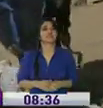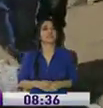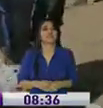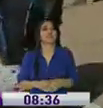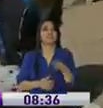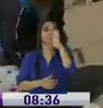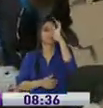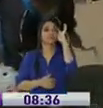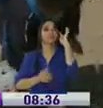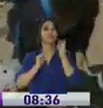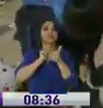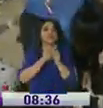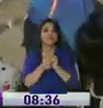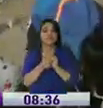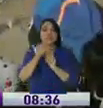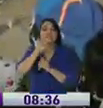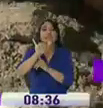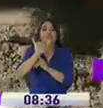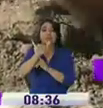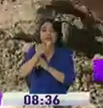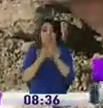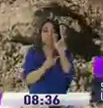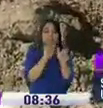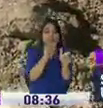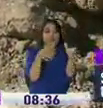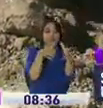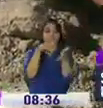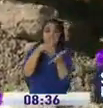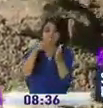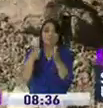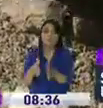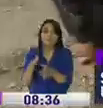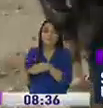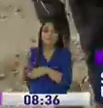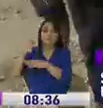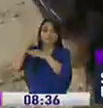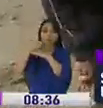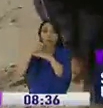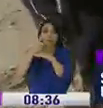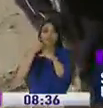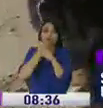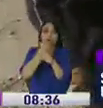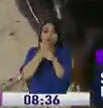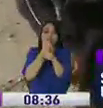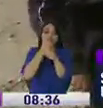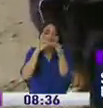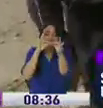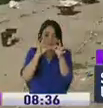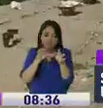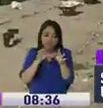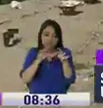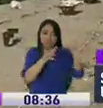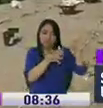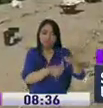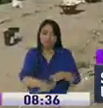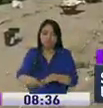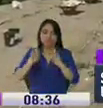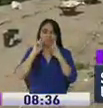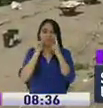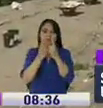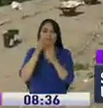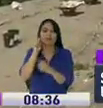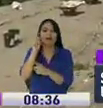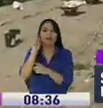Cada sábado, moradores, estudiantes y autoridades trabajan en la recuperación de la quebrada Santa Ana, ubicada en la parroquia de San Antonio de